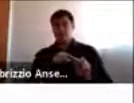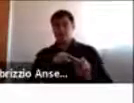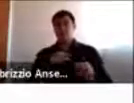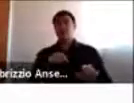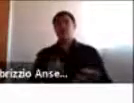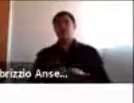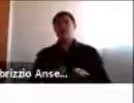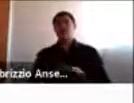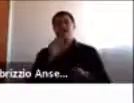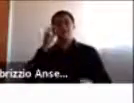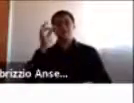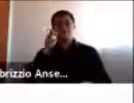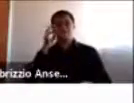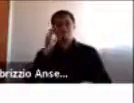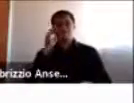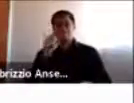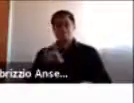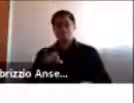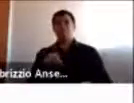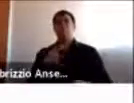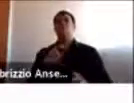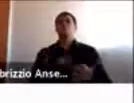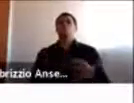atención a ese niño en ese nivel